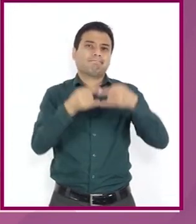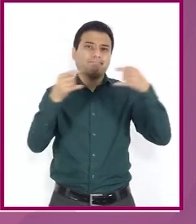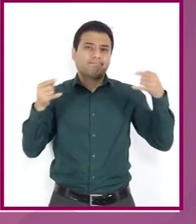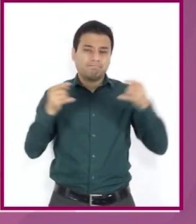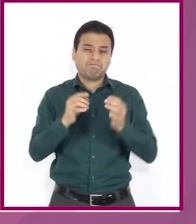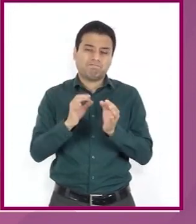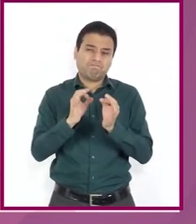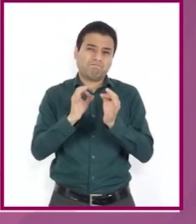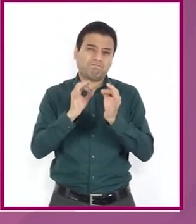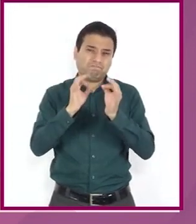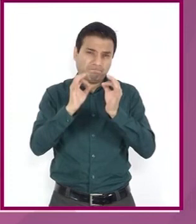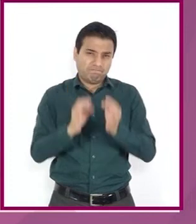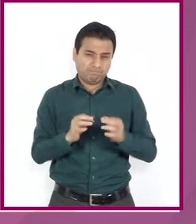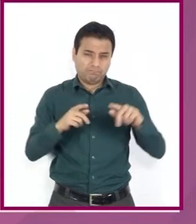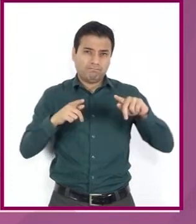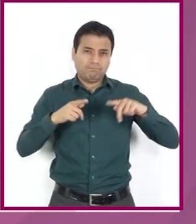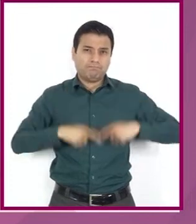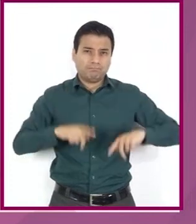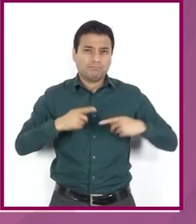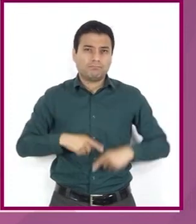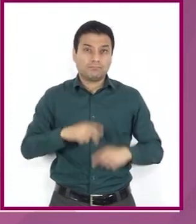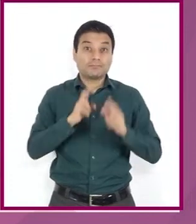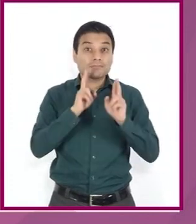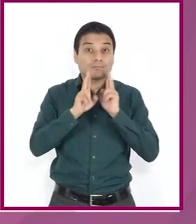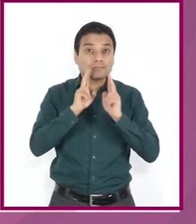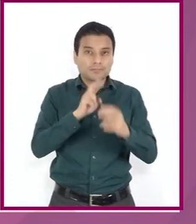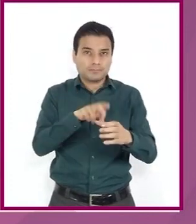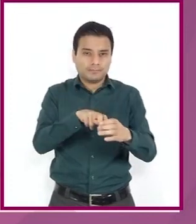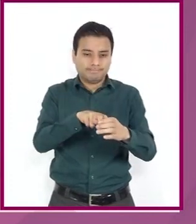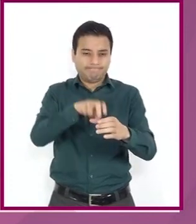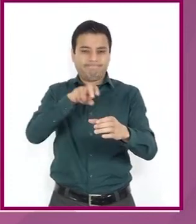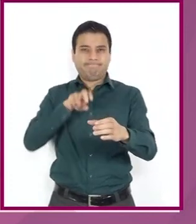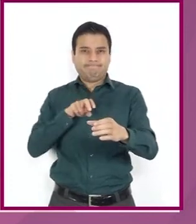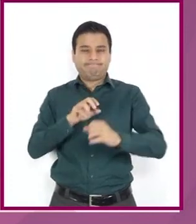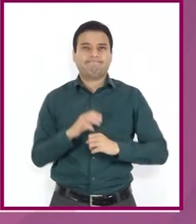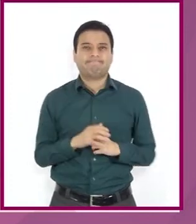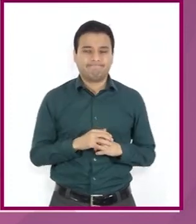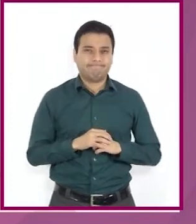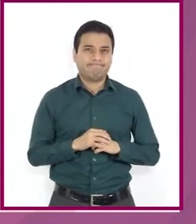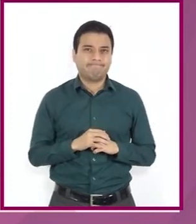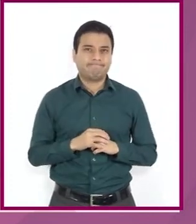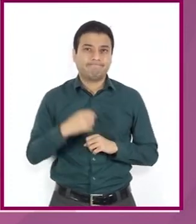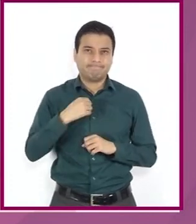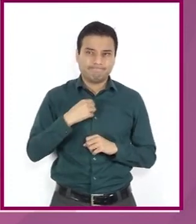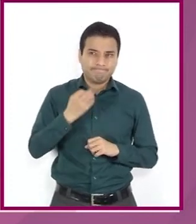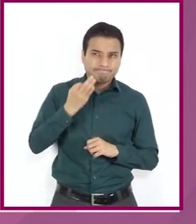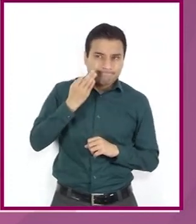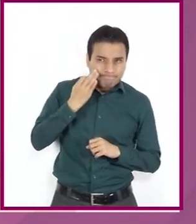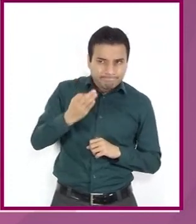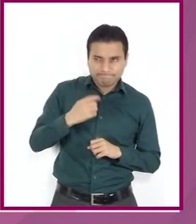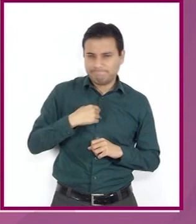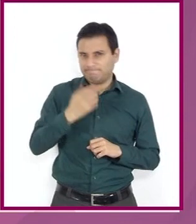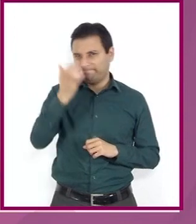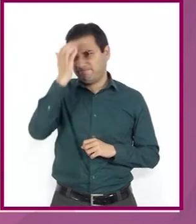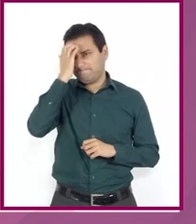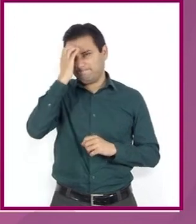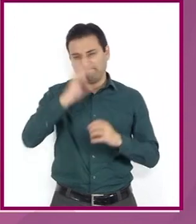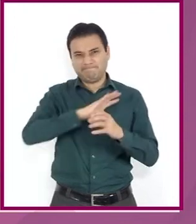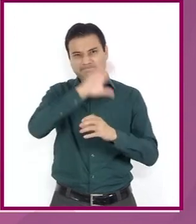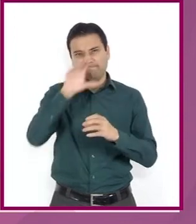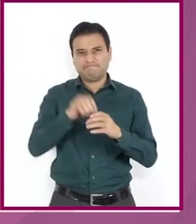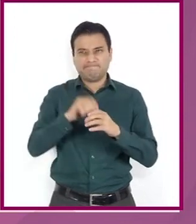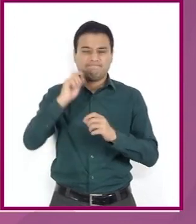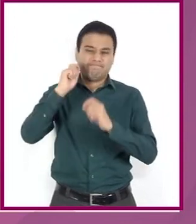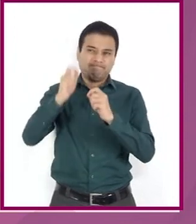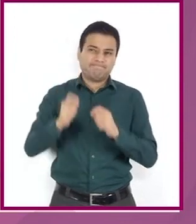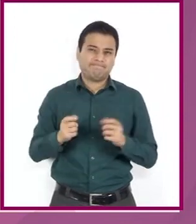una visión fuera de la historia, es decir, no es protagonista, pero conoce todos los detalles. Ello